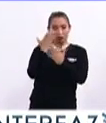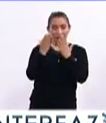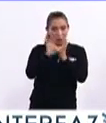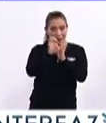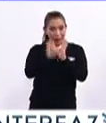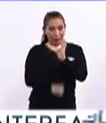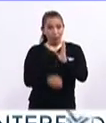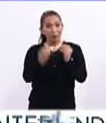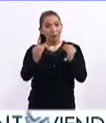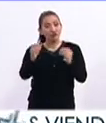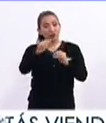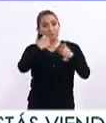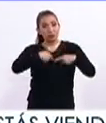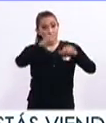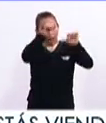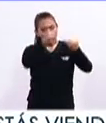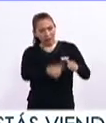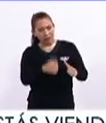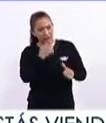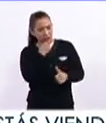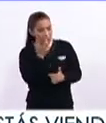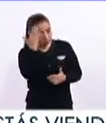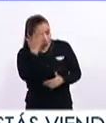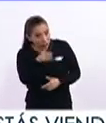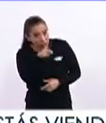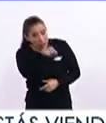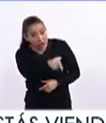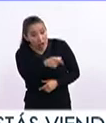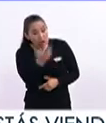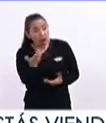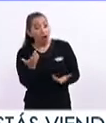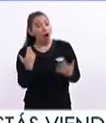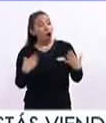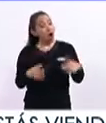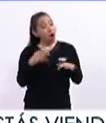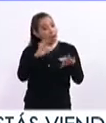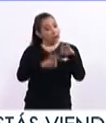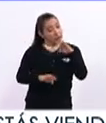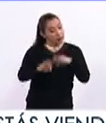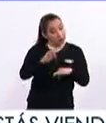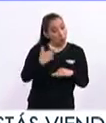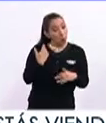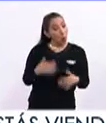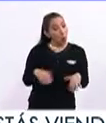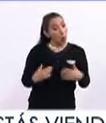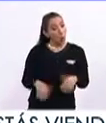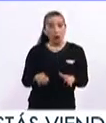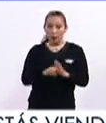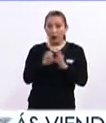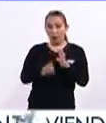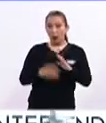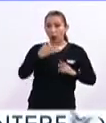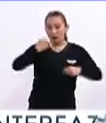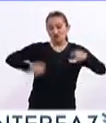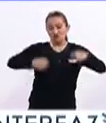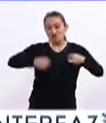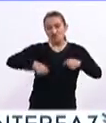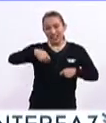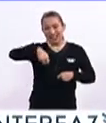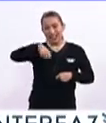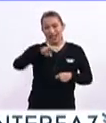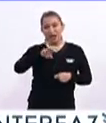ejemplo, en el caso de muchos artistas que de repente nos enteramos que son físicos, por ejemplo, ¿no? Como el baterista de